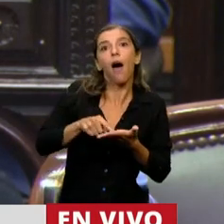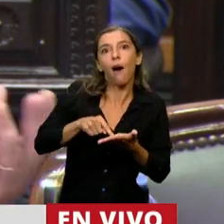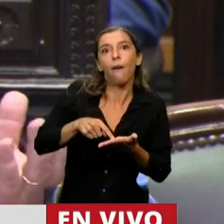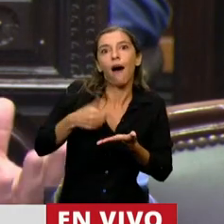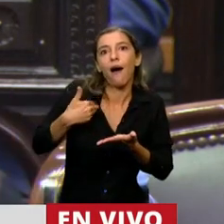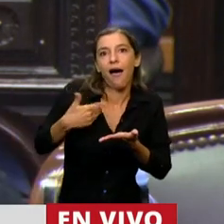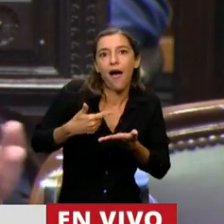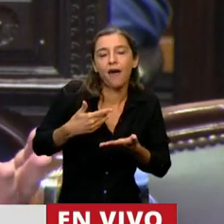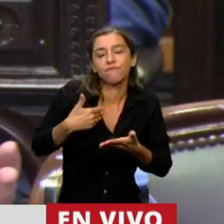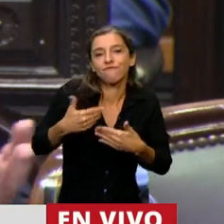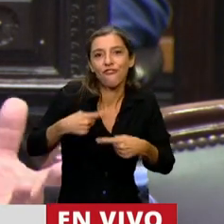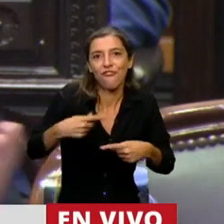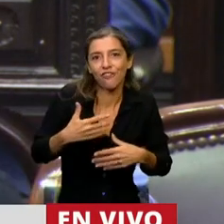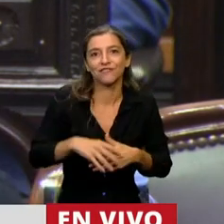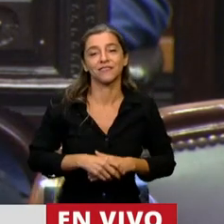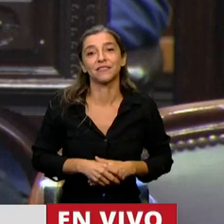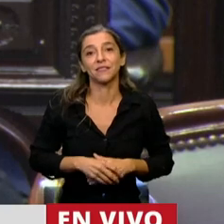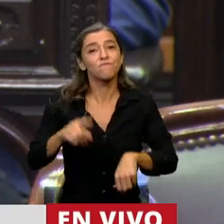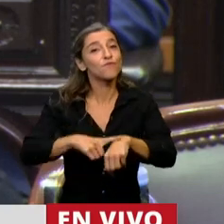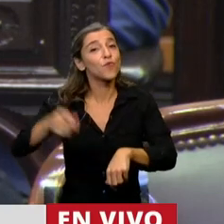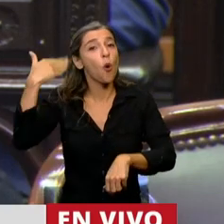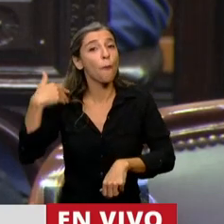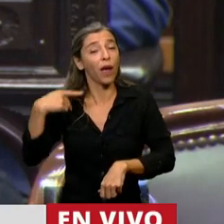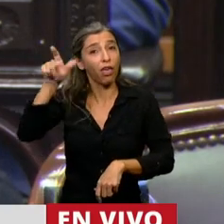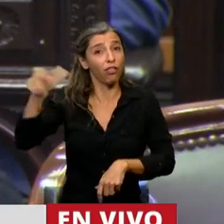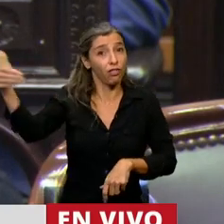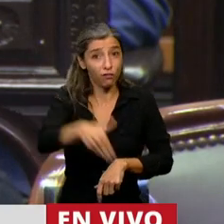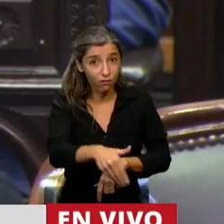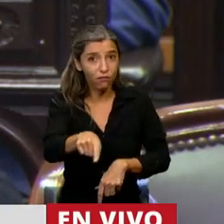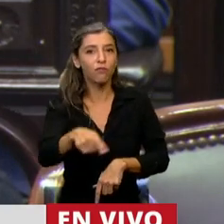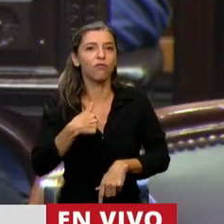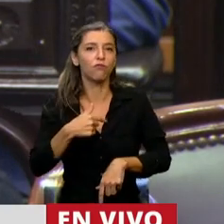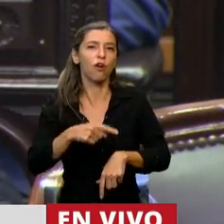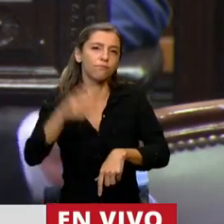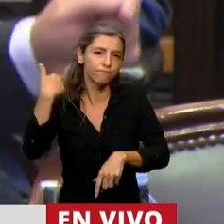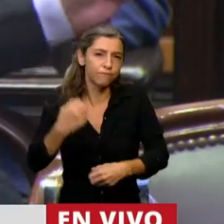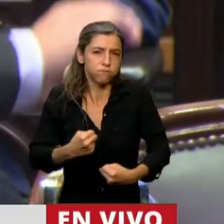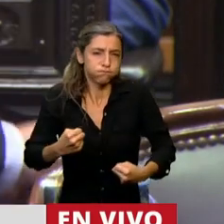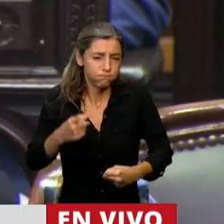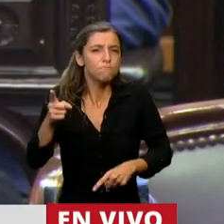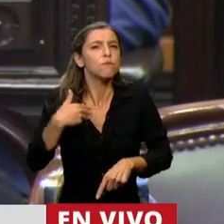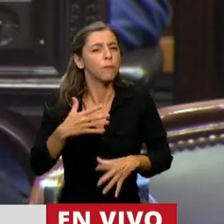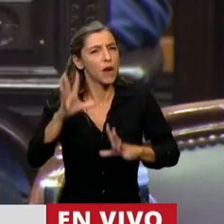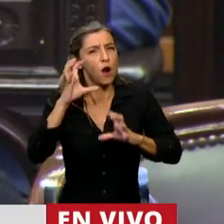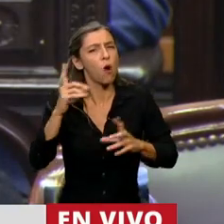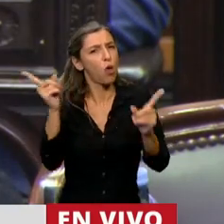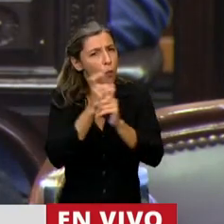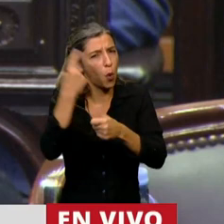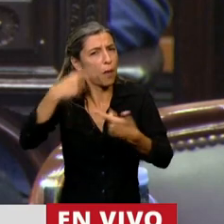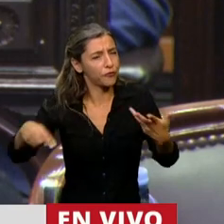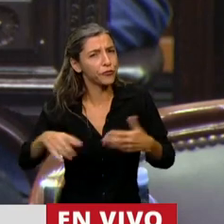debido a su obesidad y su problema, venía con una valija, la que usamos nosotros para ir al